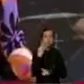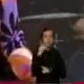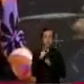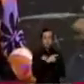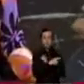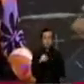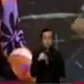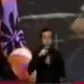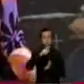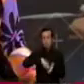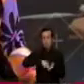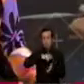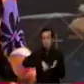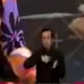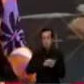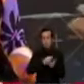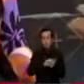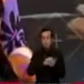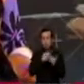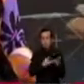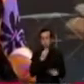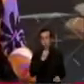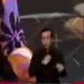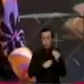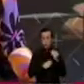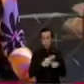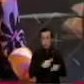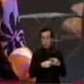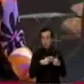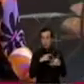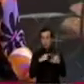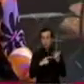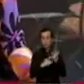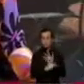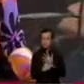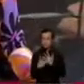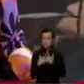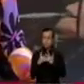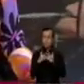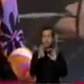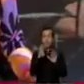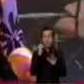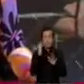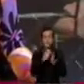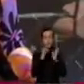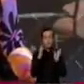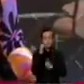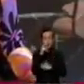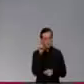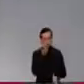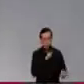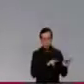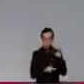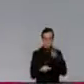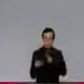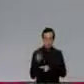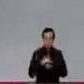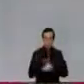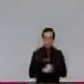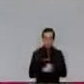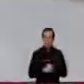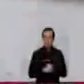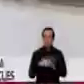presunta contratación irregular de kits alimenticios. La instrucción fiscal en este caso será de 90 días. En